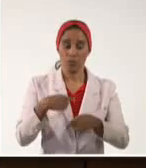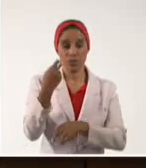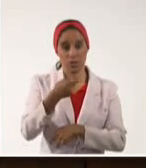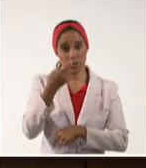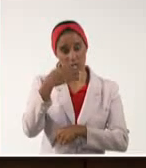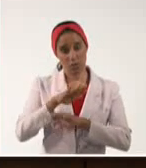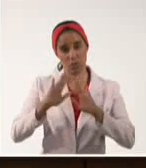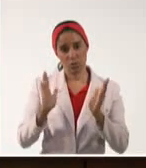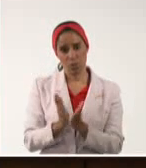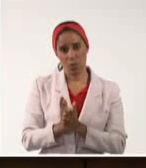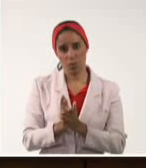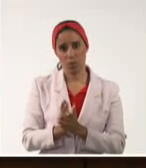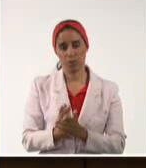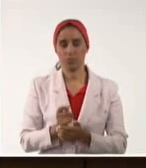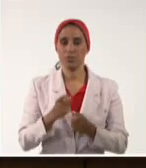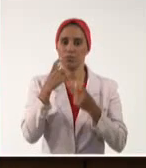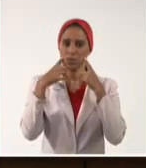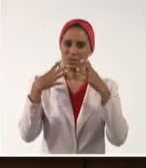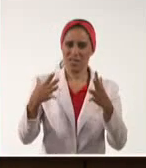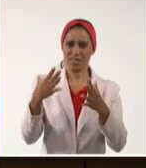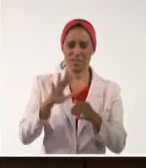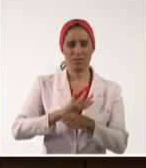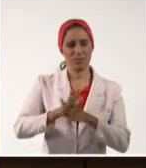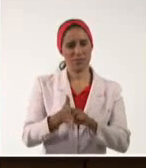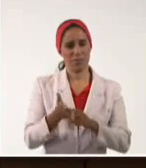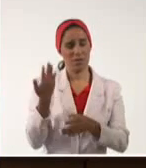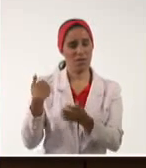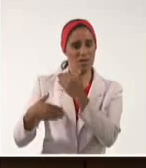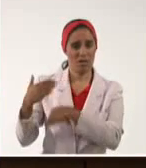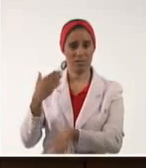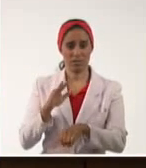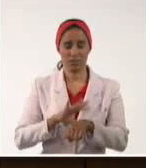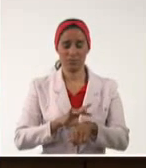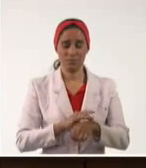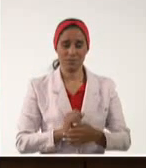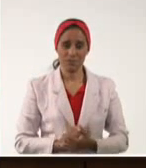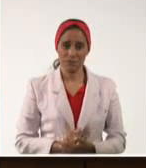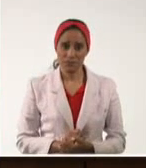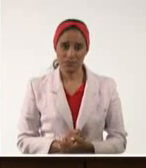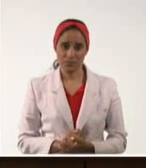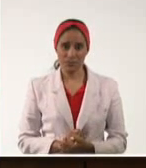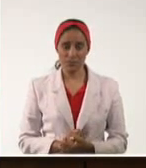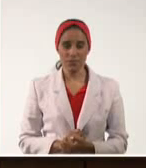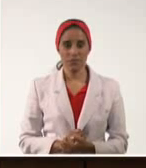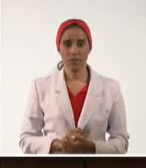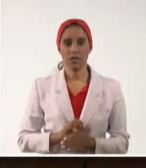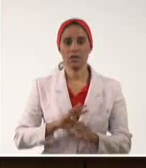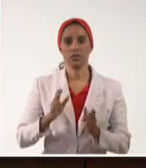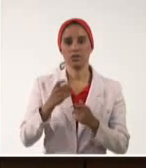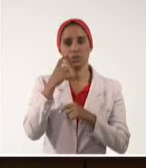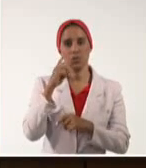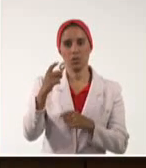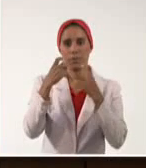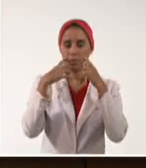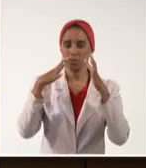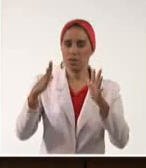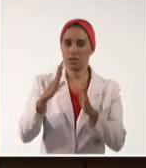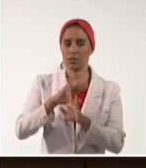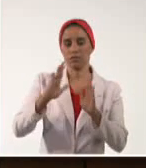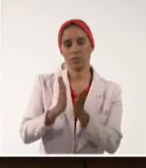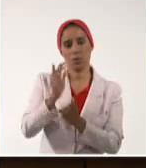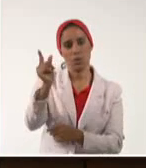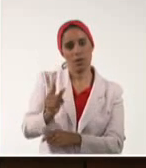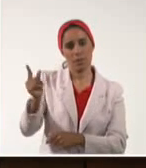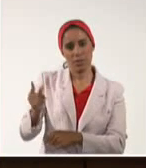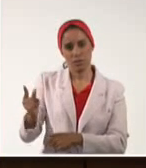profundizó la reciente pandemia. Llamo la atención de aquellos que prefieren que soslayemos el término